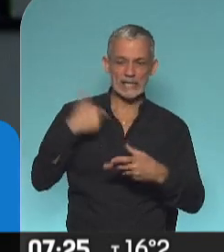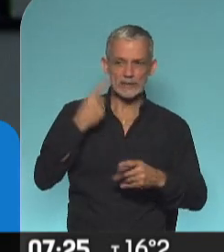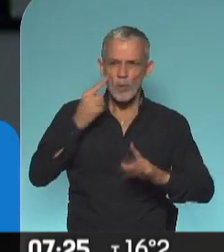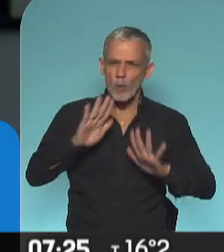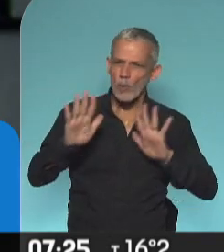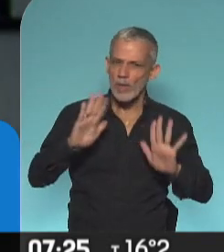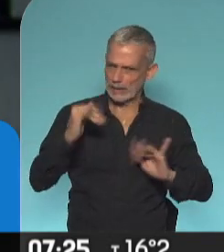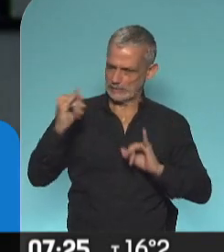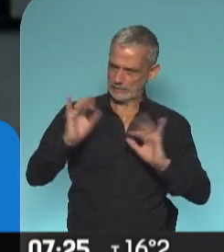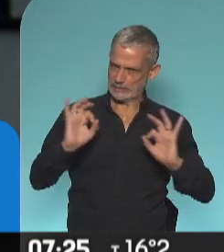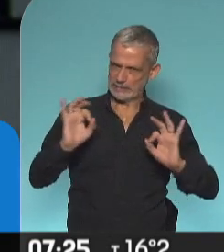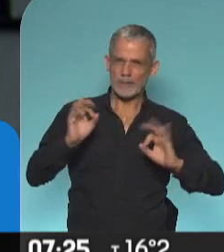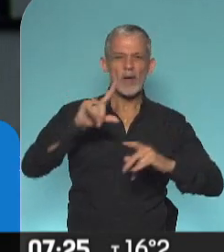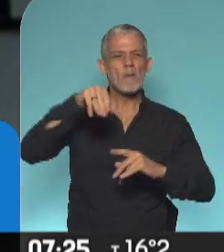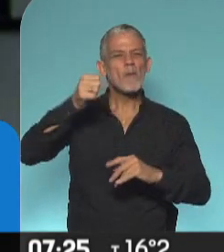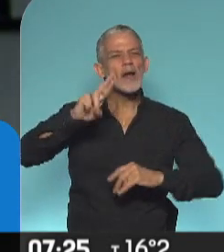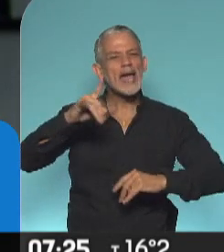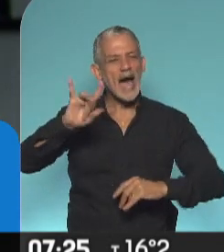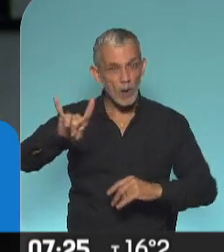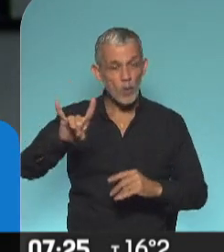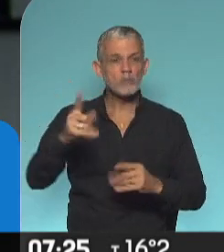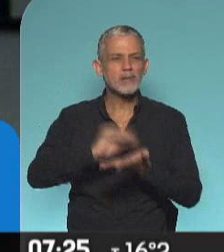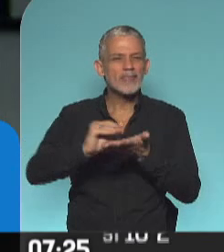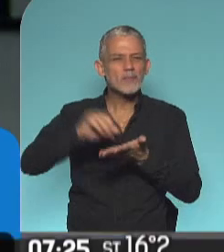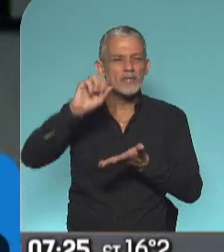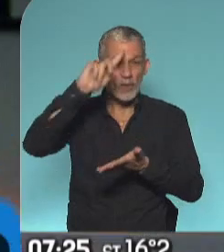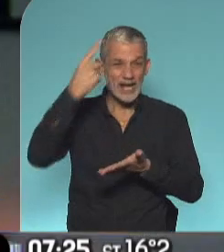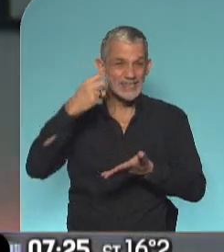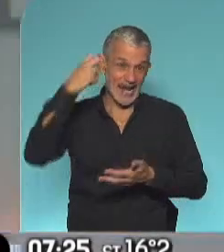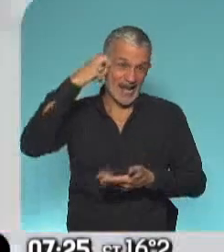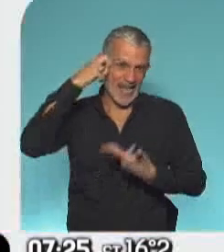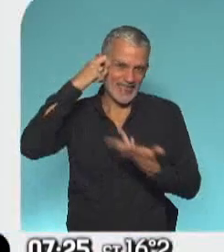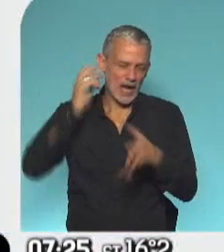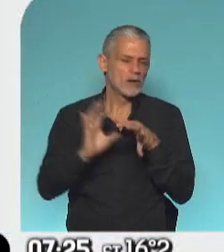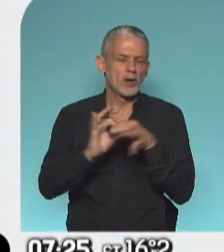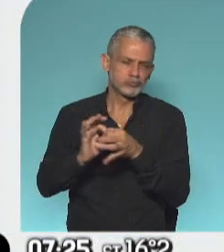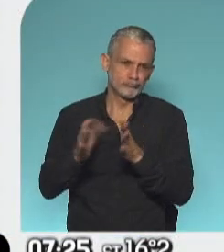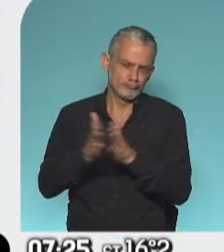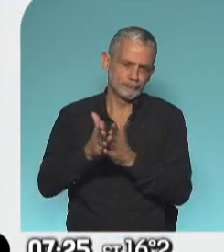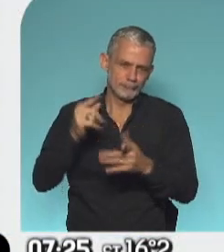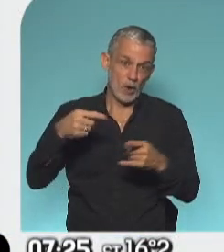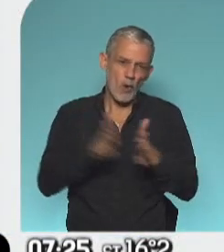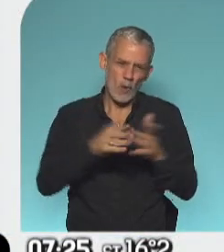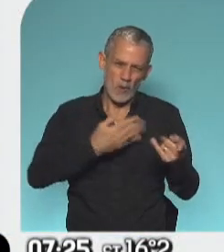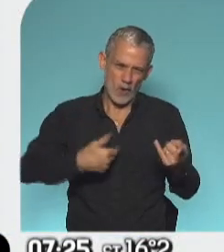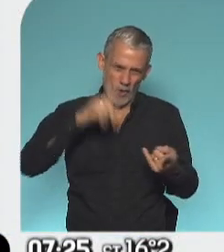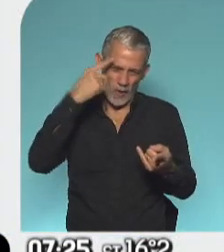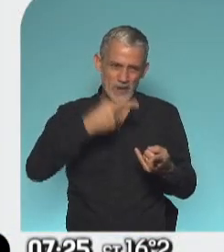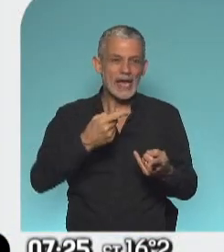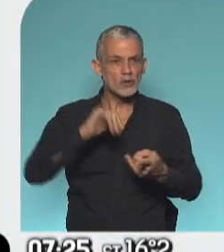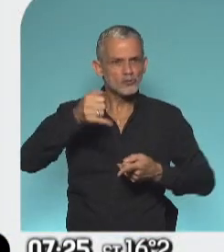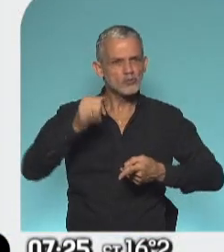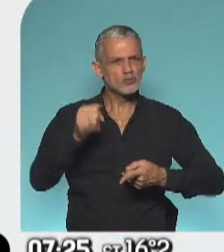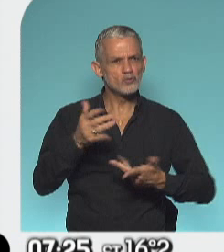el día. Leopoldo Moró, el legislador nacional radical, alineado obviamente con el oficialismo, sí hizo una referencia